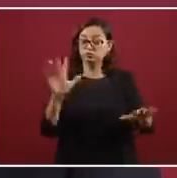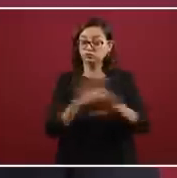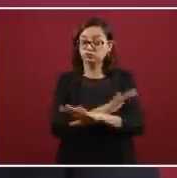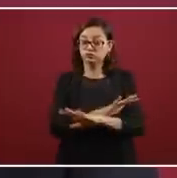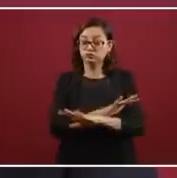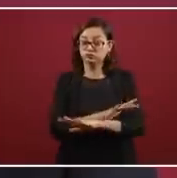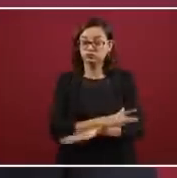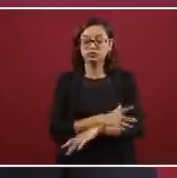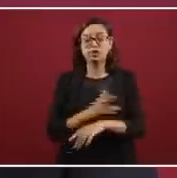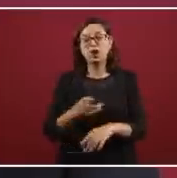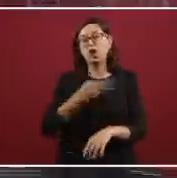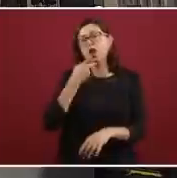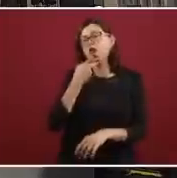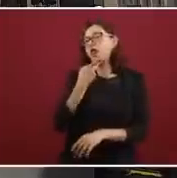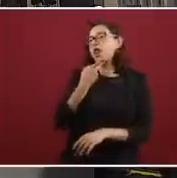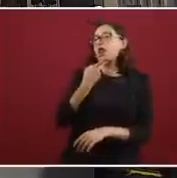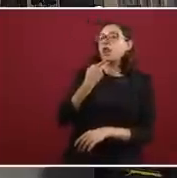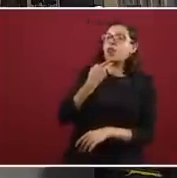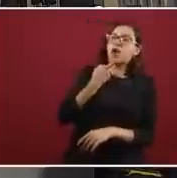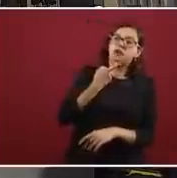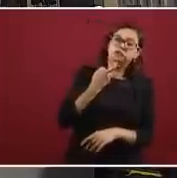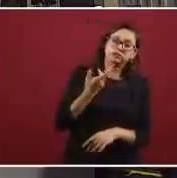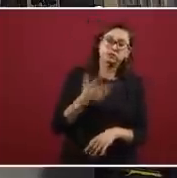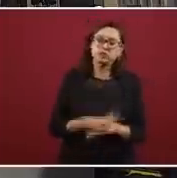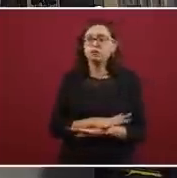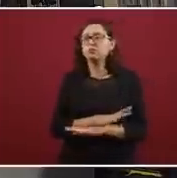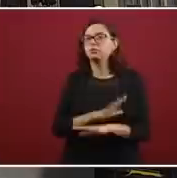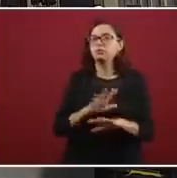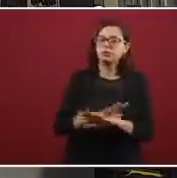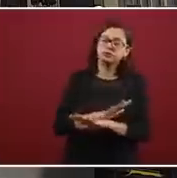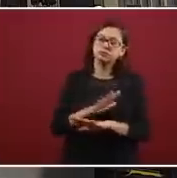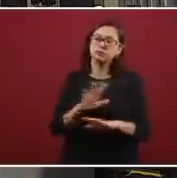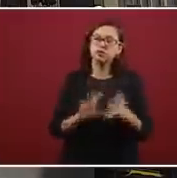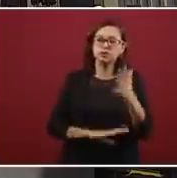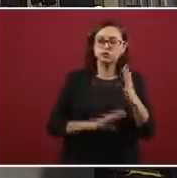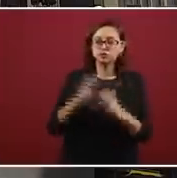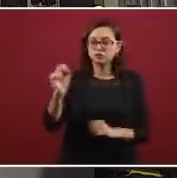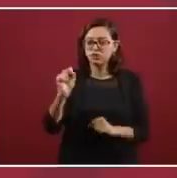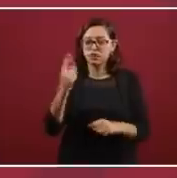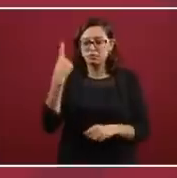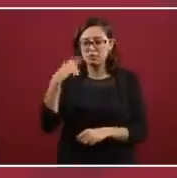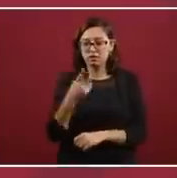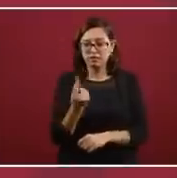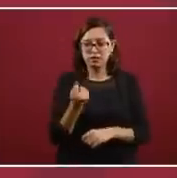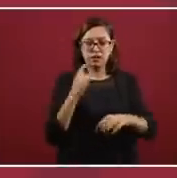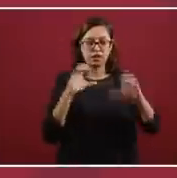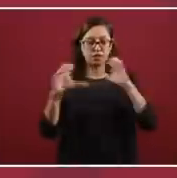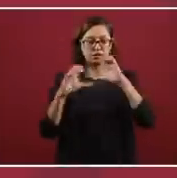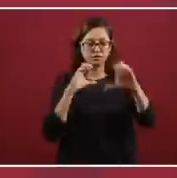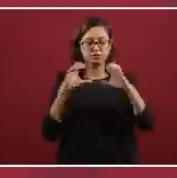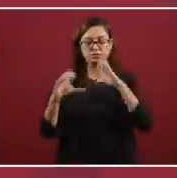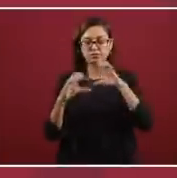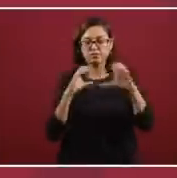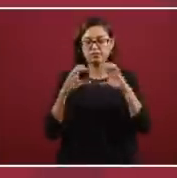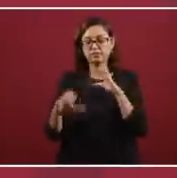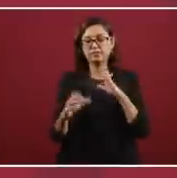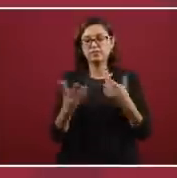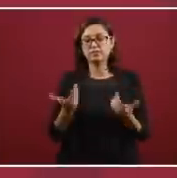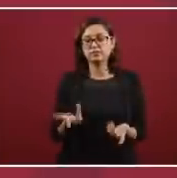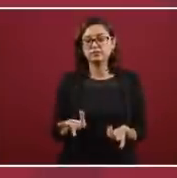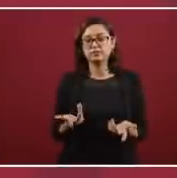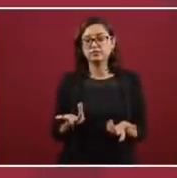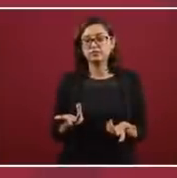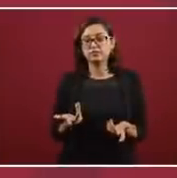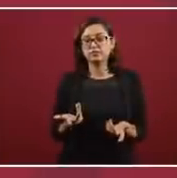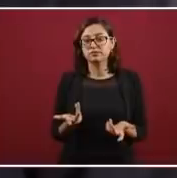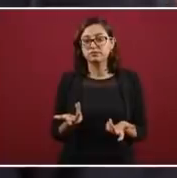tiempo hablando de eso? Reforma constitucional para las telecomunicaciones, pues no